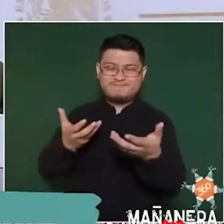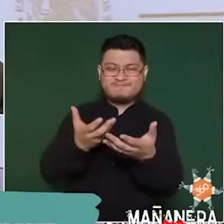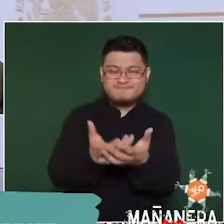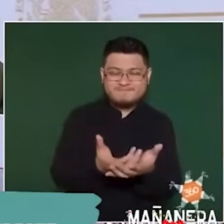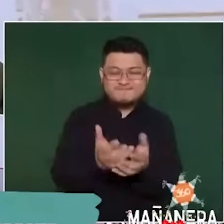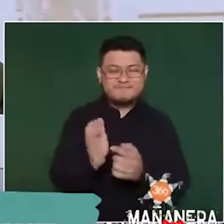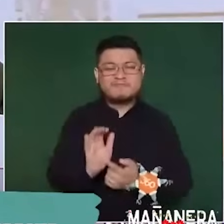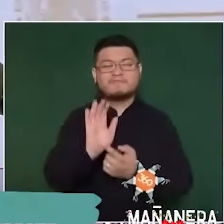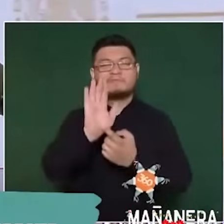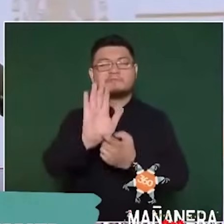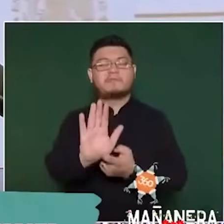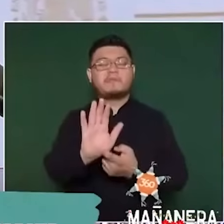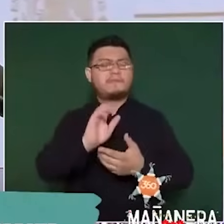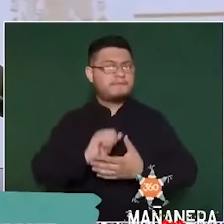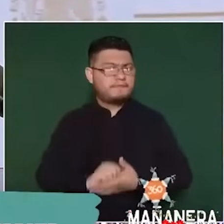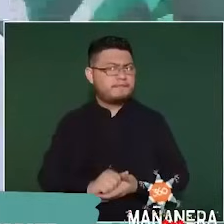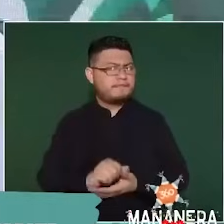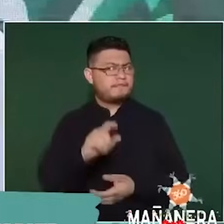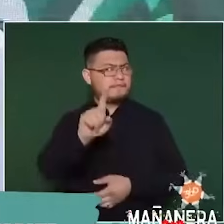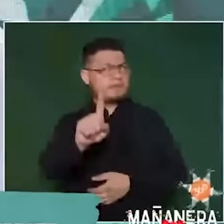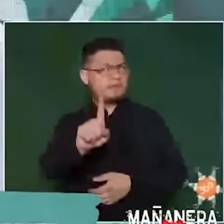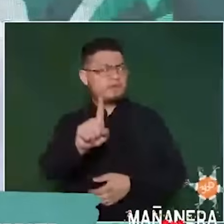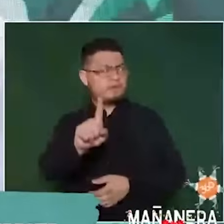fuese poco,